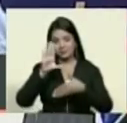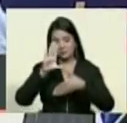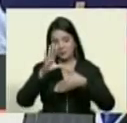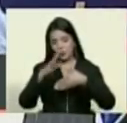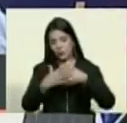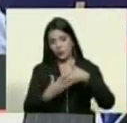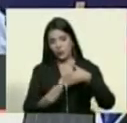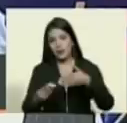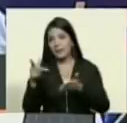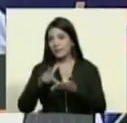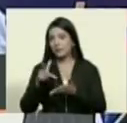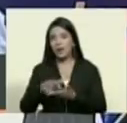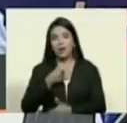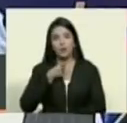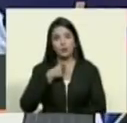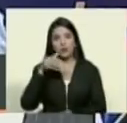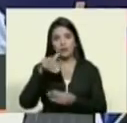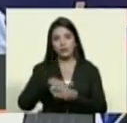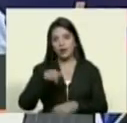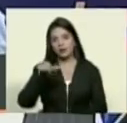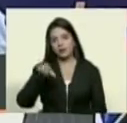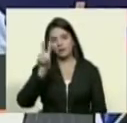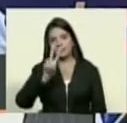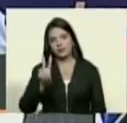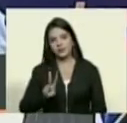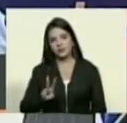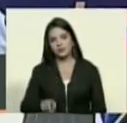gente participe y le guste tanto votar como en Venezuela.